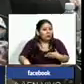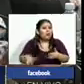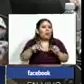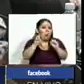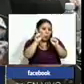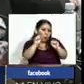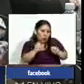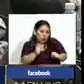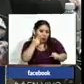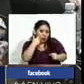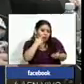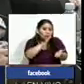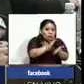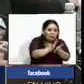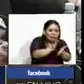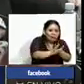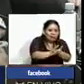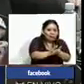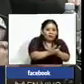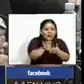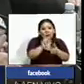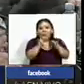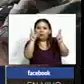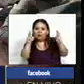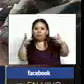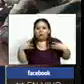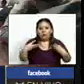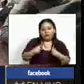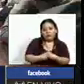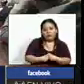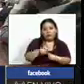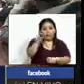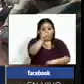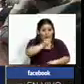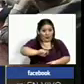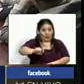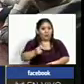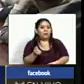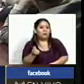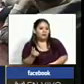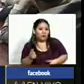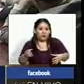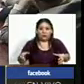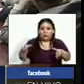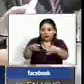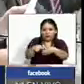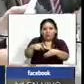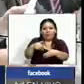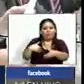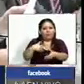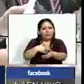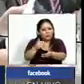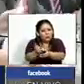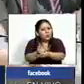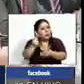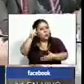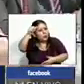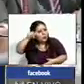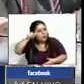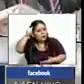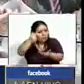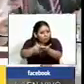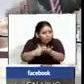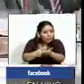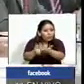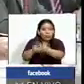bien los podríamos estar invirtiendo en áreas sociales. La próxima semana, los diputados de la Comisión de Hacienda seguirán analizando la petición